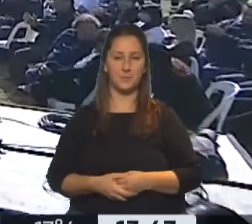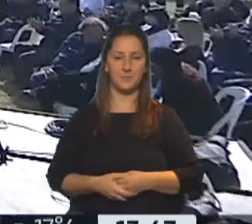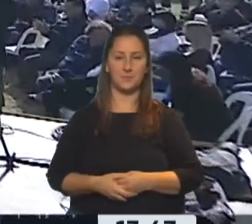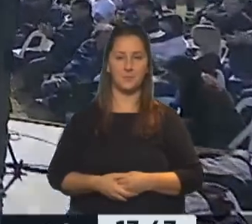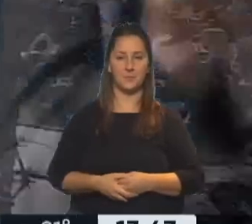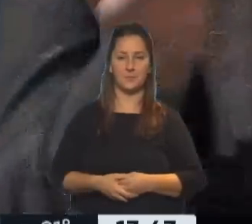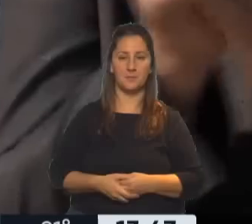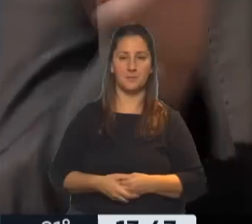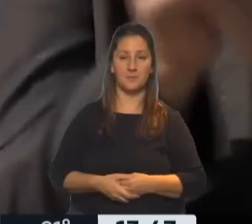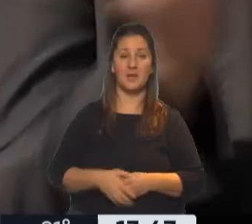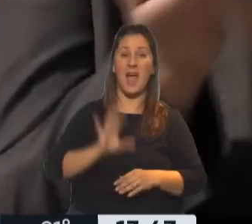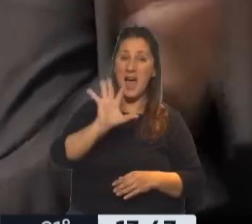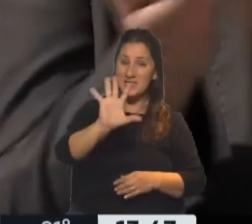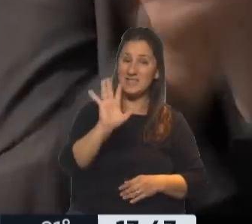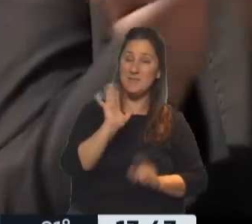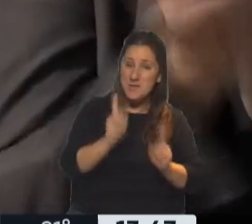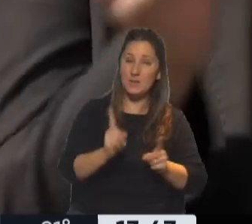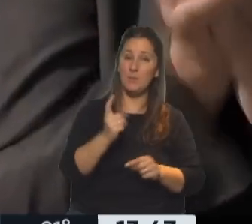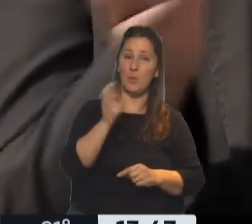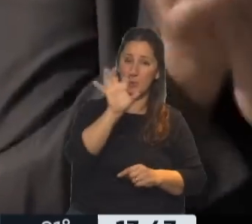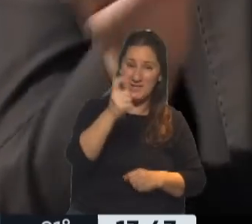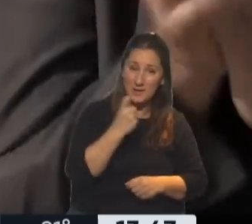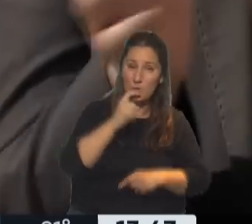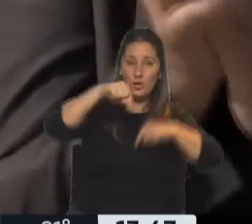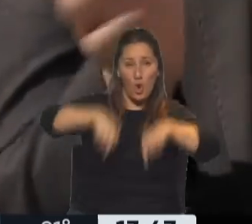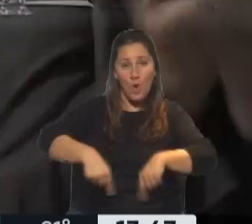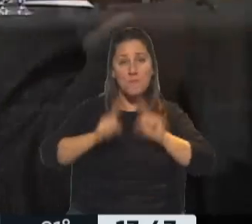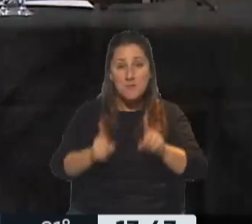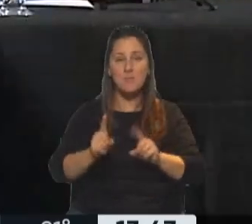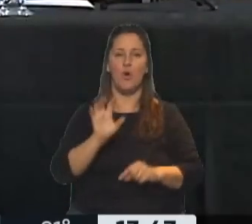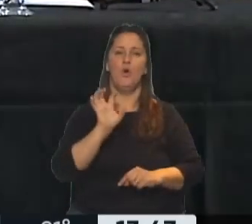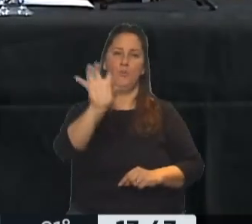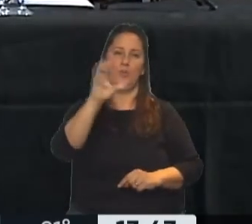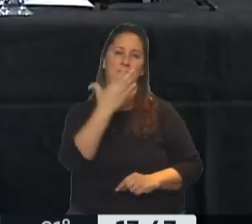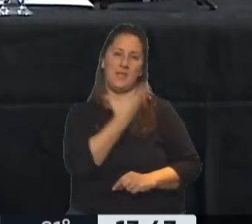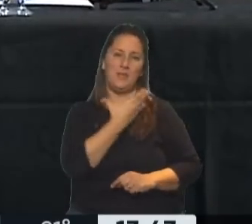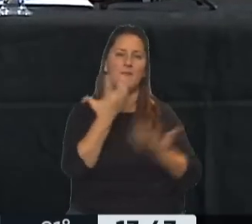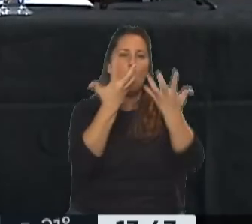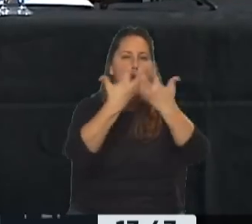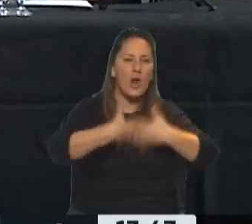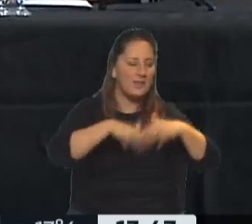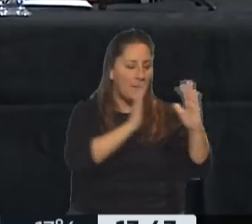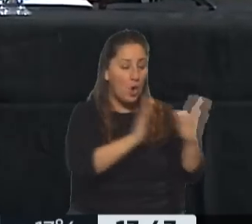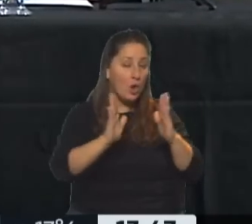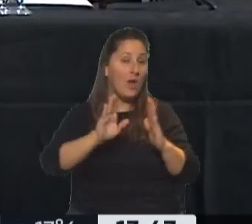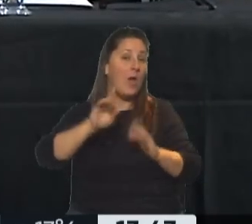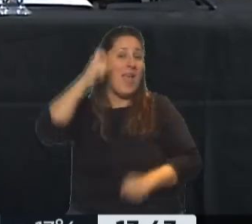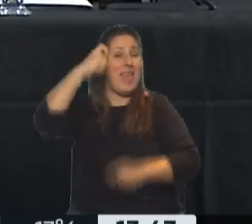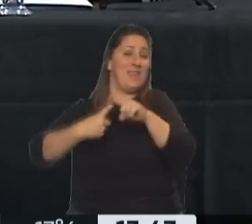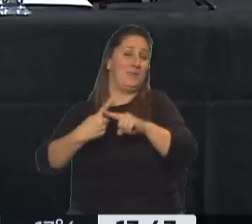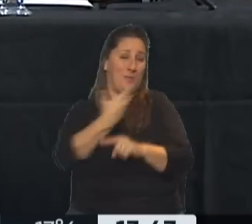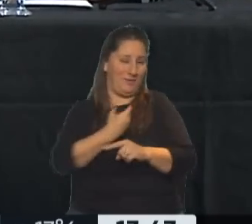Y así como hicimos con San Luis, hoy lo hacemos con Santa Fe, poniendo en las cosas que otros desordenaron.